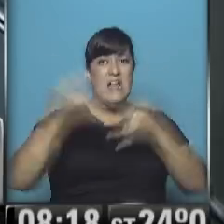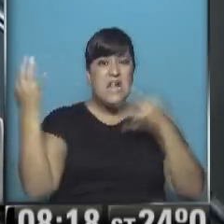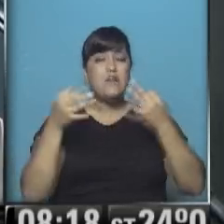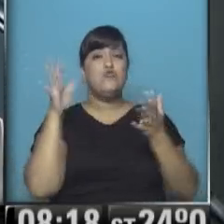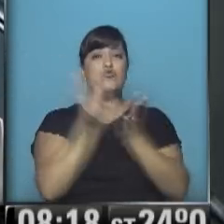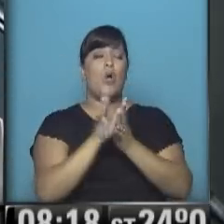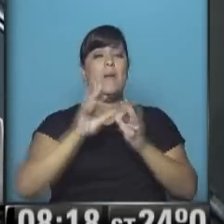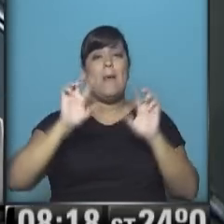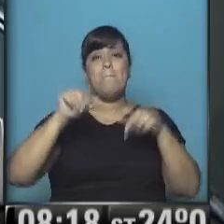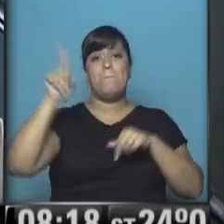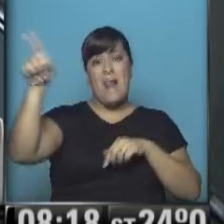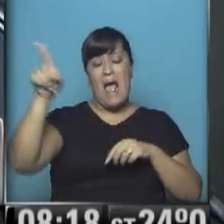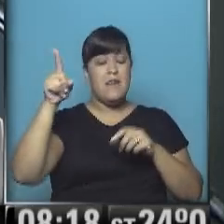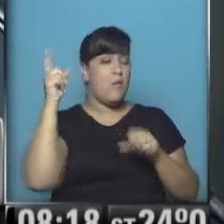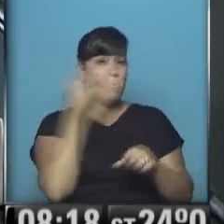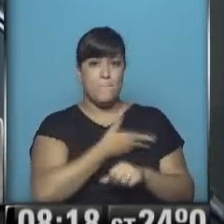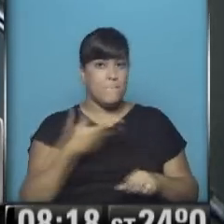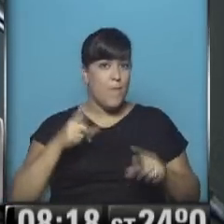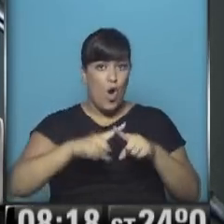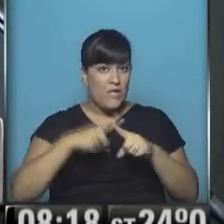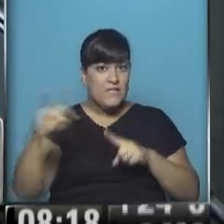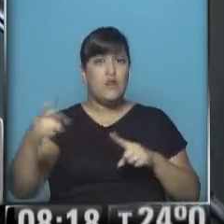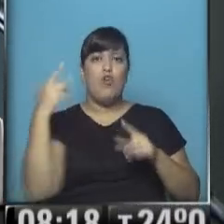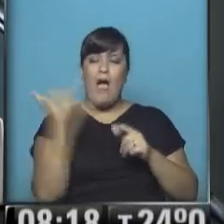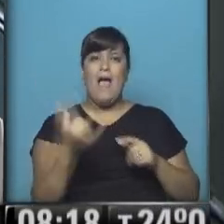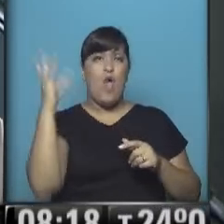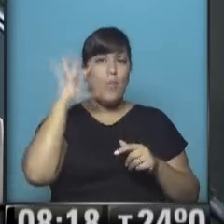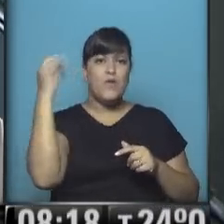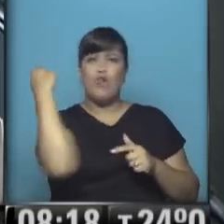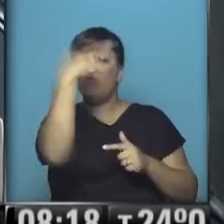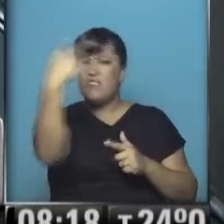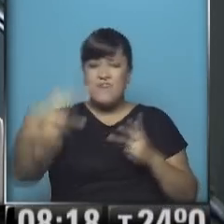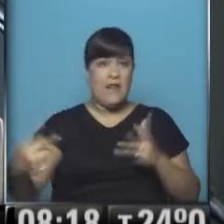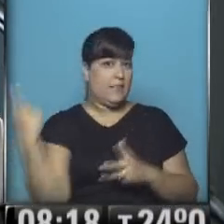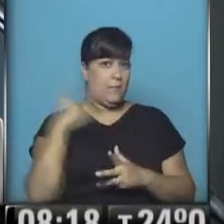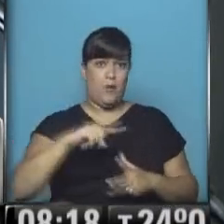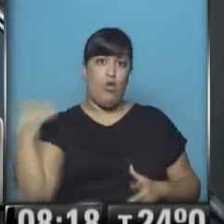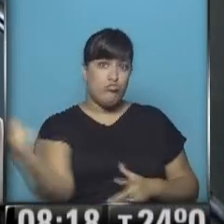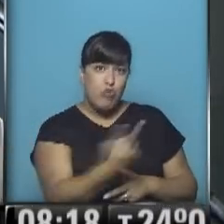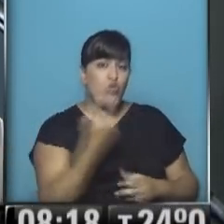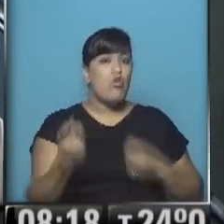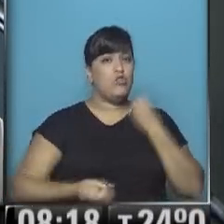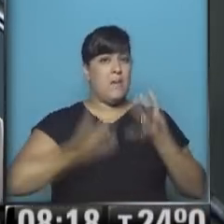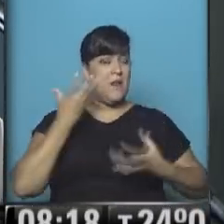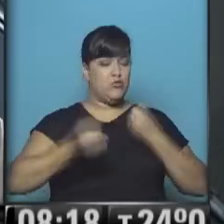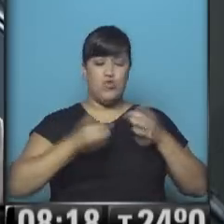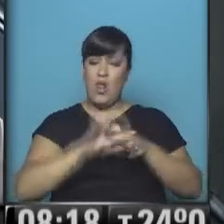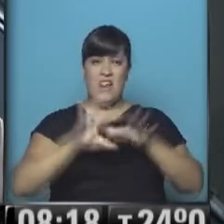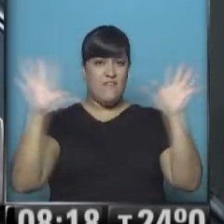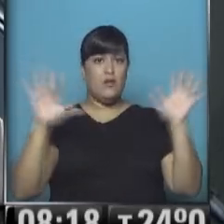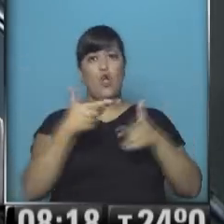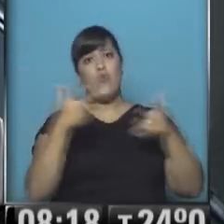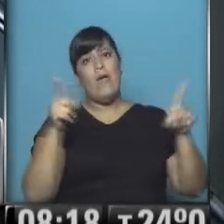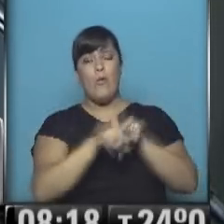proyectos políticos alternativos, pero en el marco de la más absoluta libertad de expresión. No existe ningún tipo